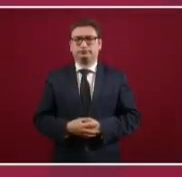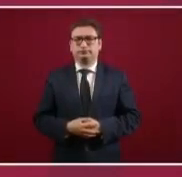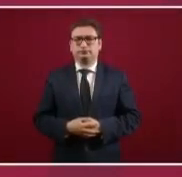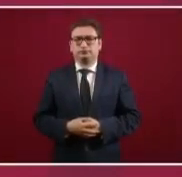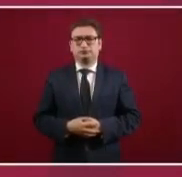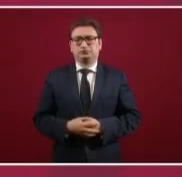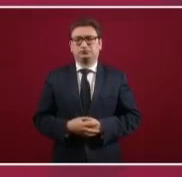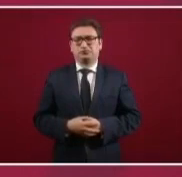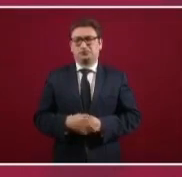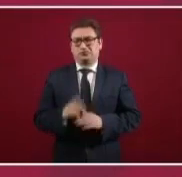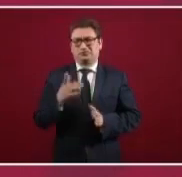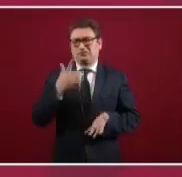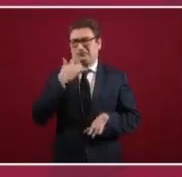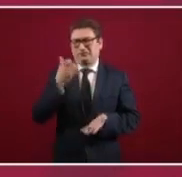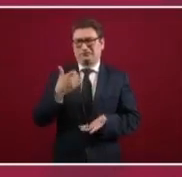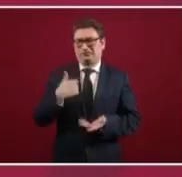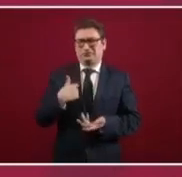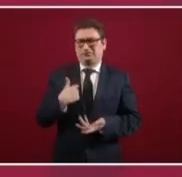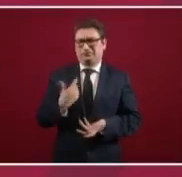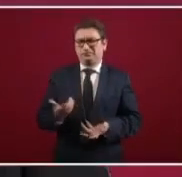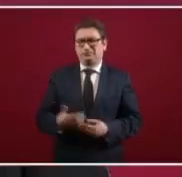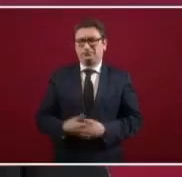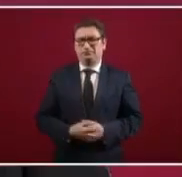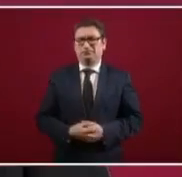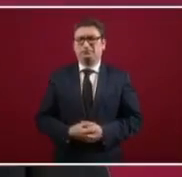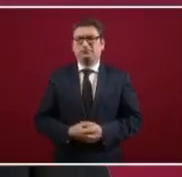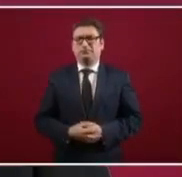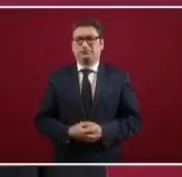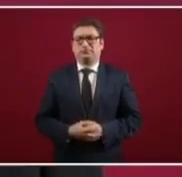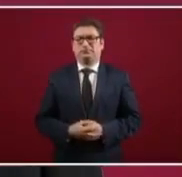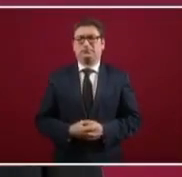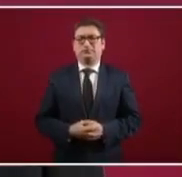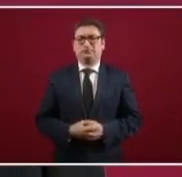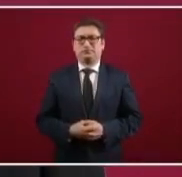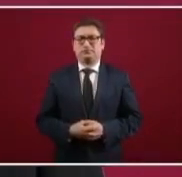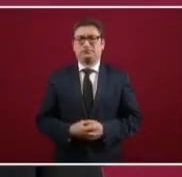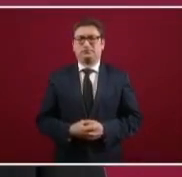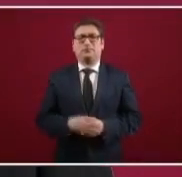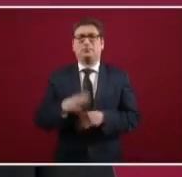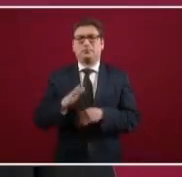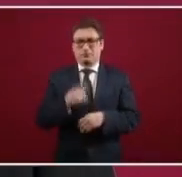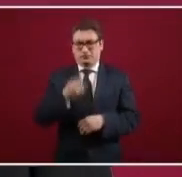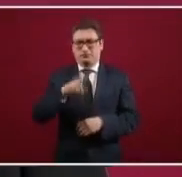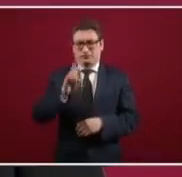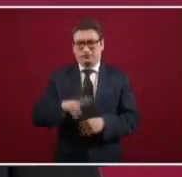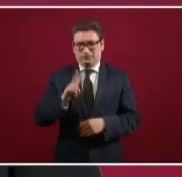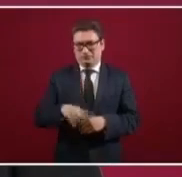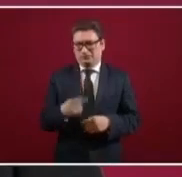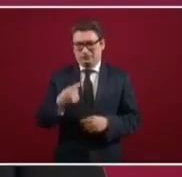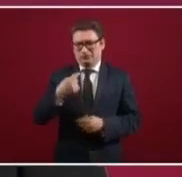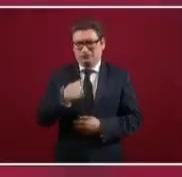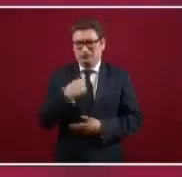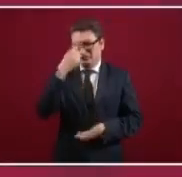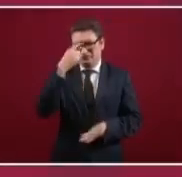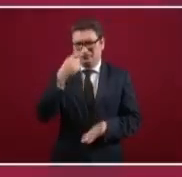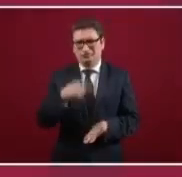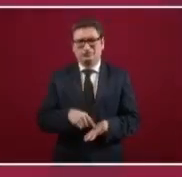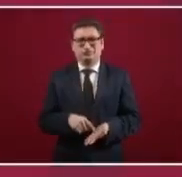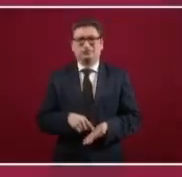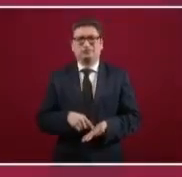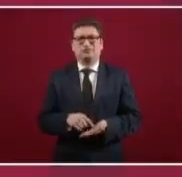y hasta me extraña porque la verdad la verdad no creo